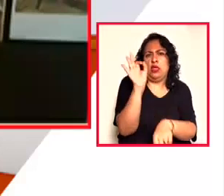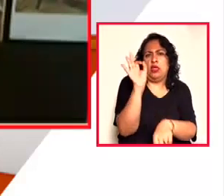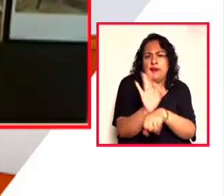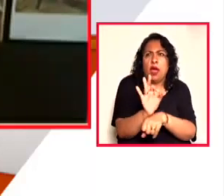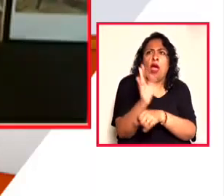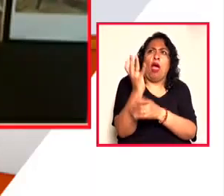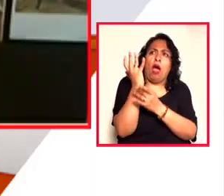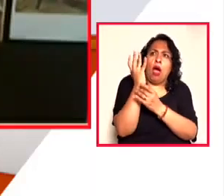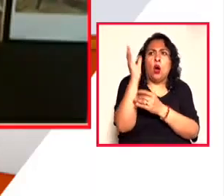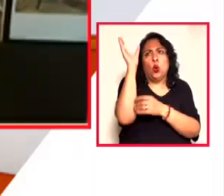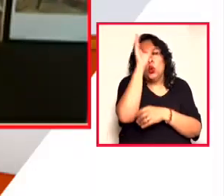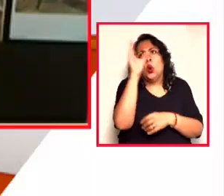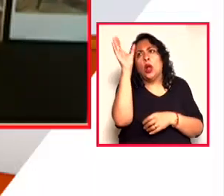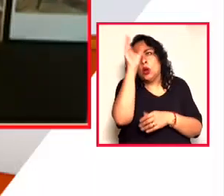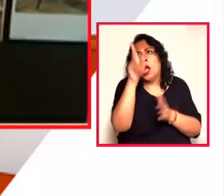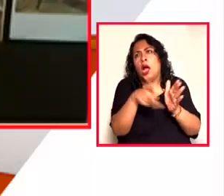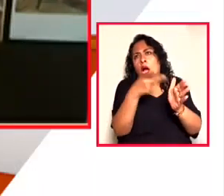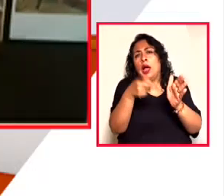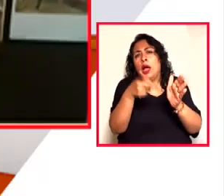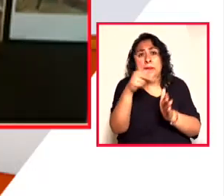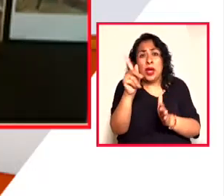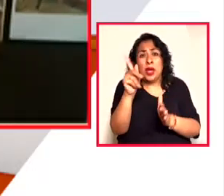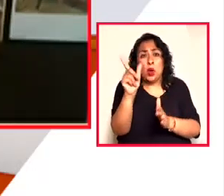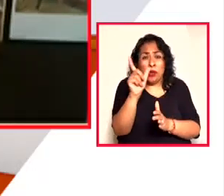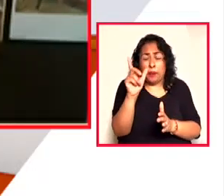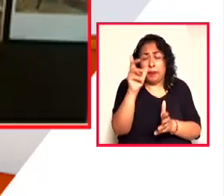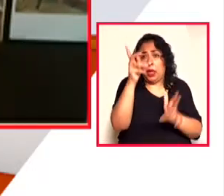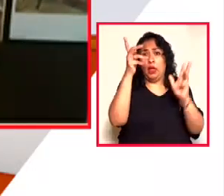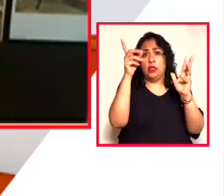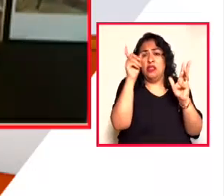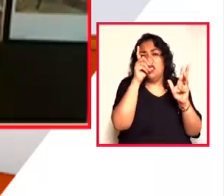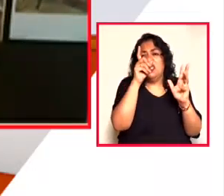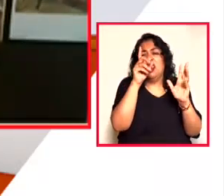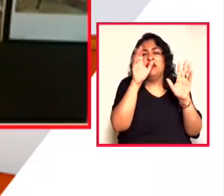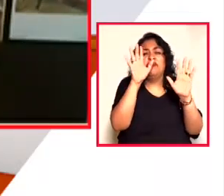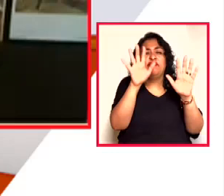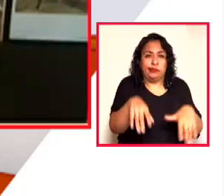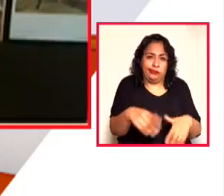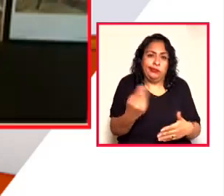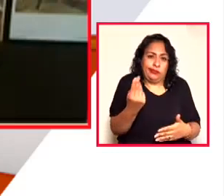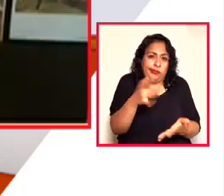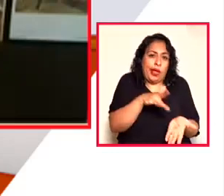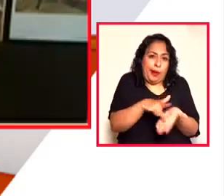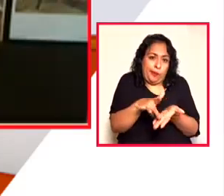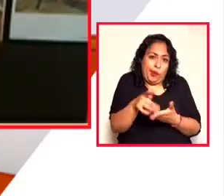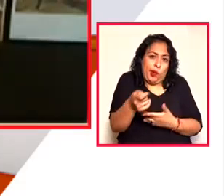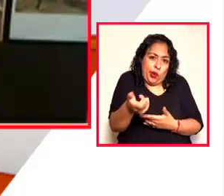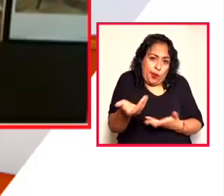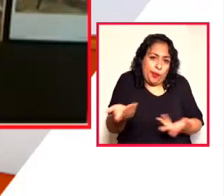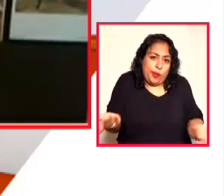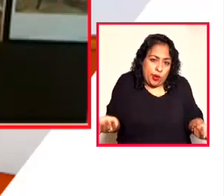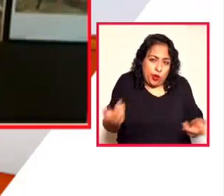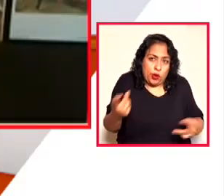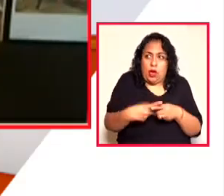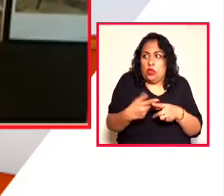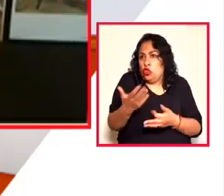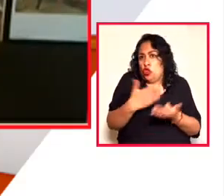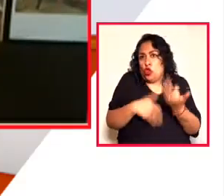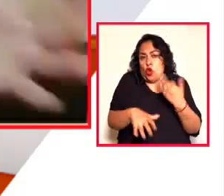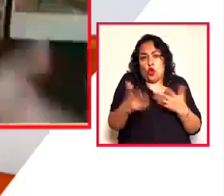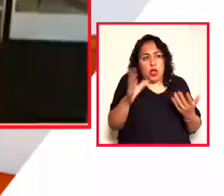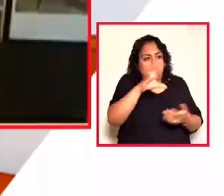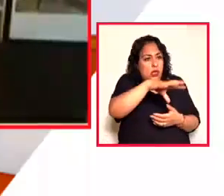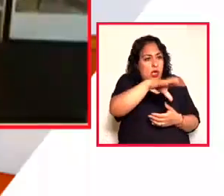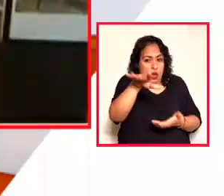mucho, pero en los momentos más difíciles falta un poco de apoyo, ¿no? Creo, me parece, de parte de todos, de todas las áreas